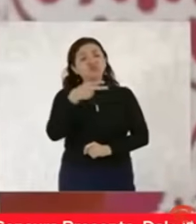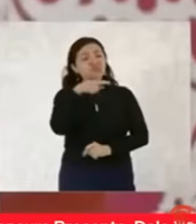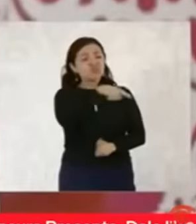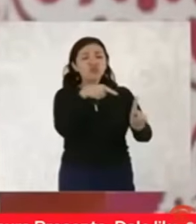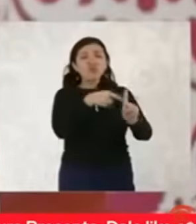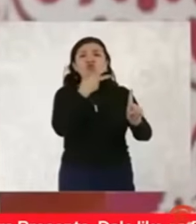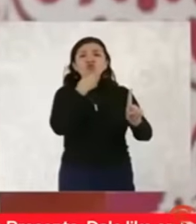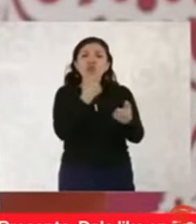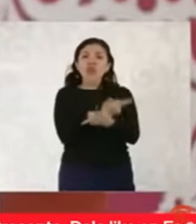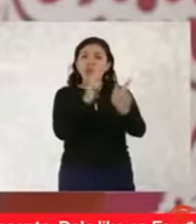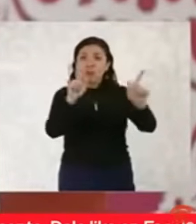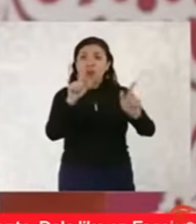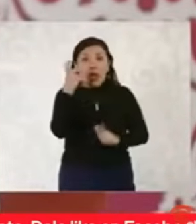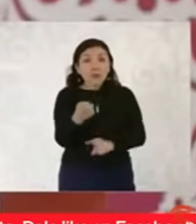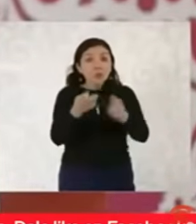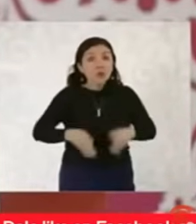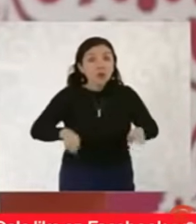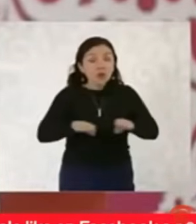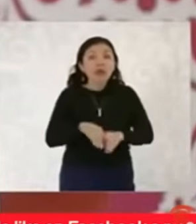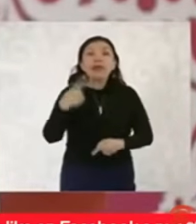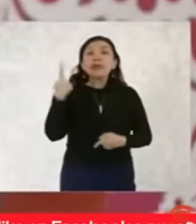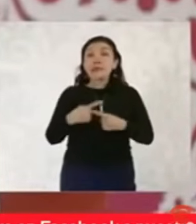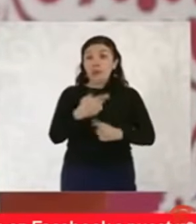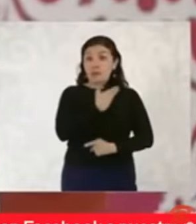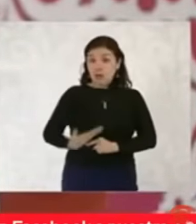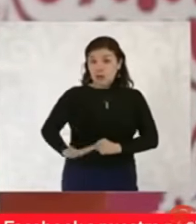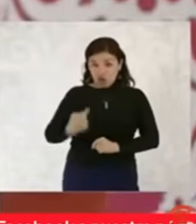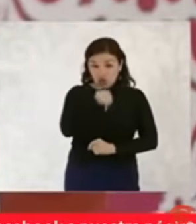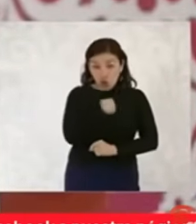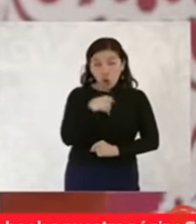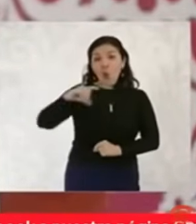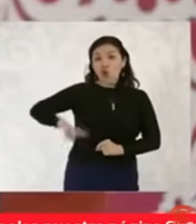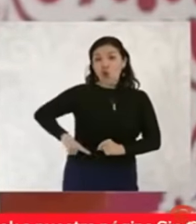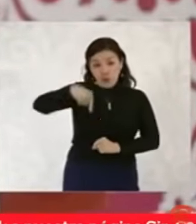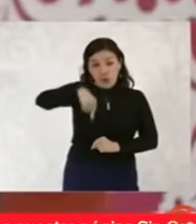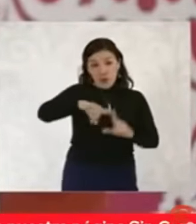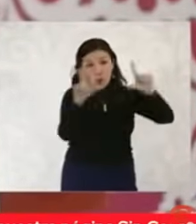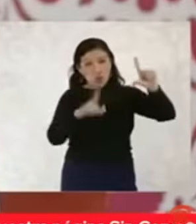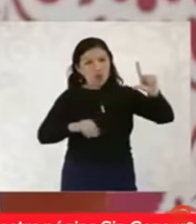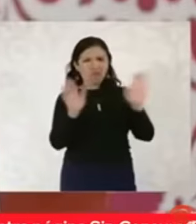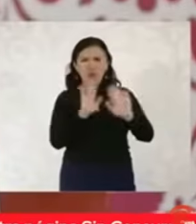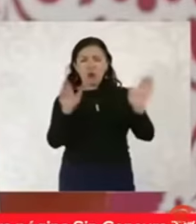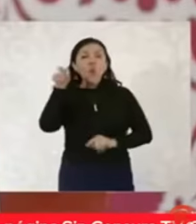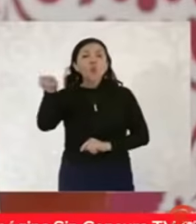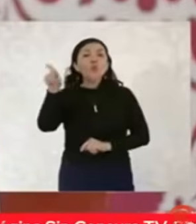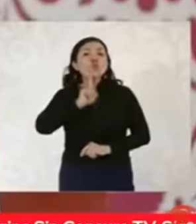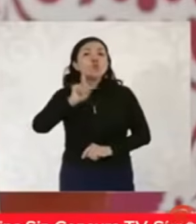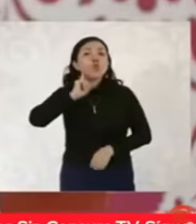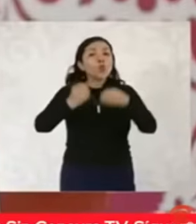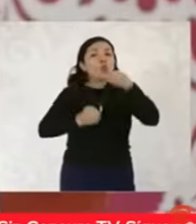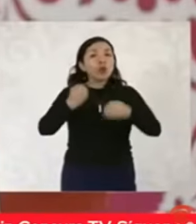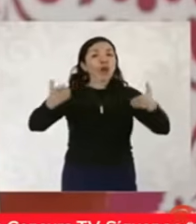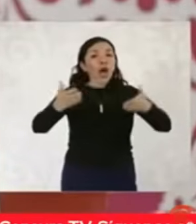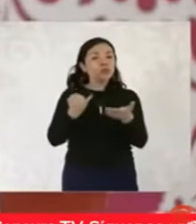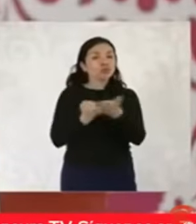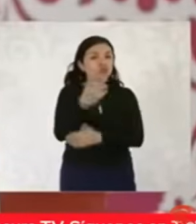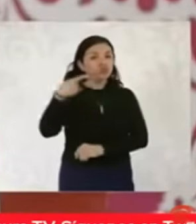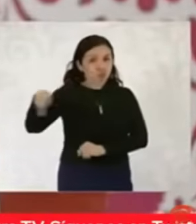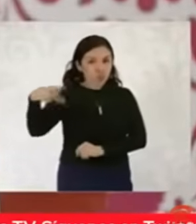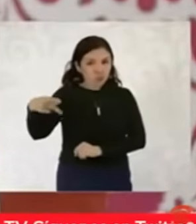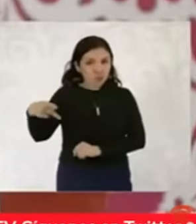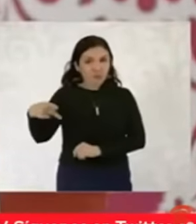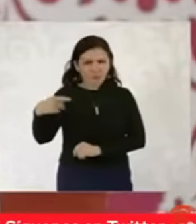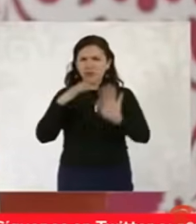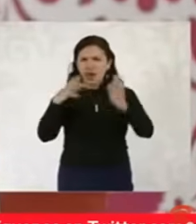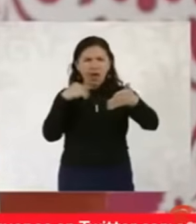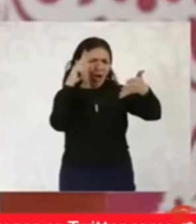es importante porque no lo liberó ni la presidenta ni el gobierno de la República, sino fue una jueza que, de acuerdo a lo